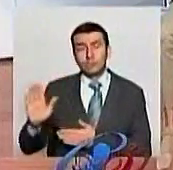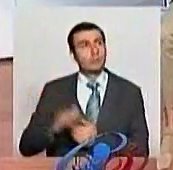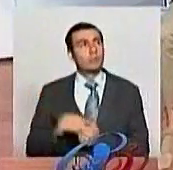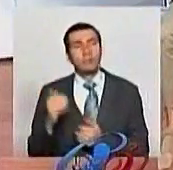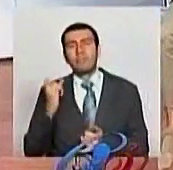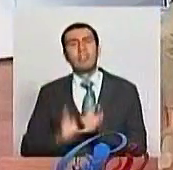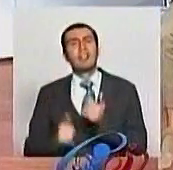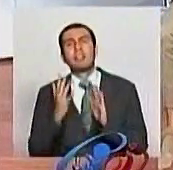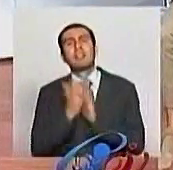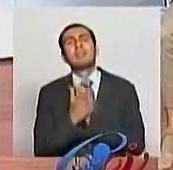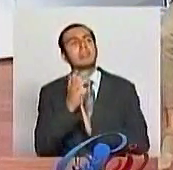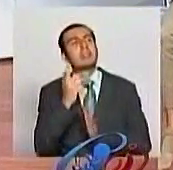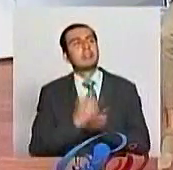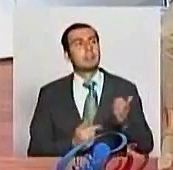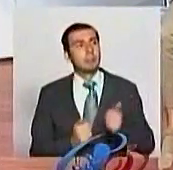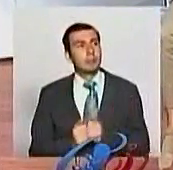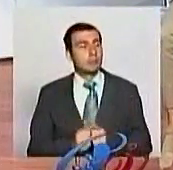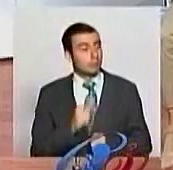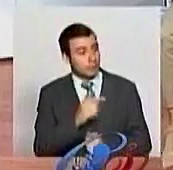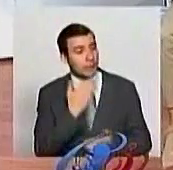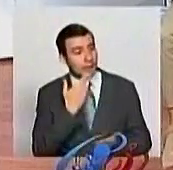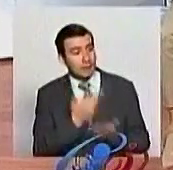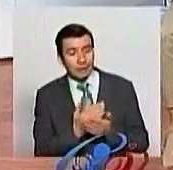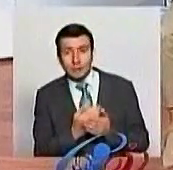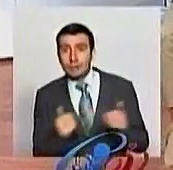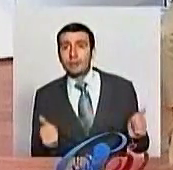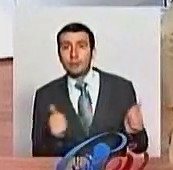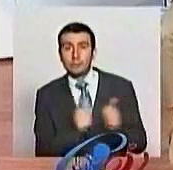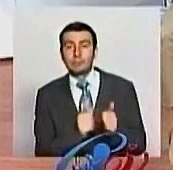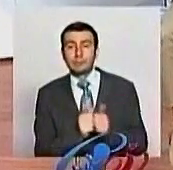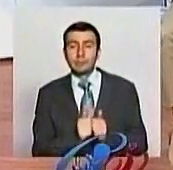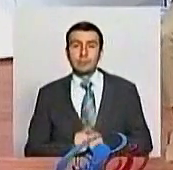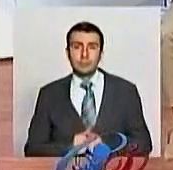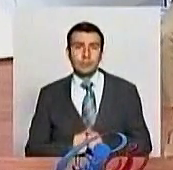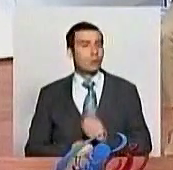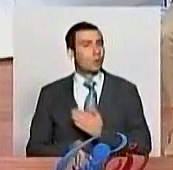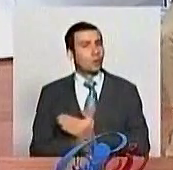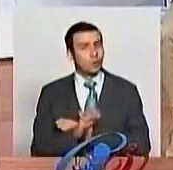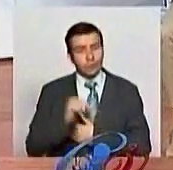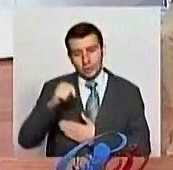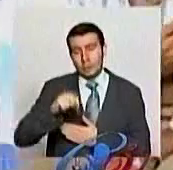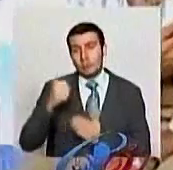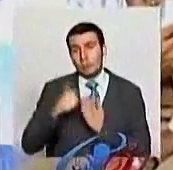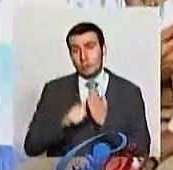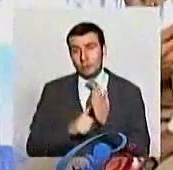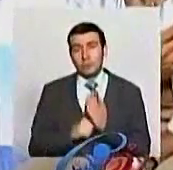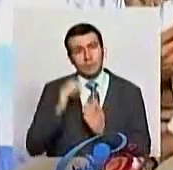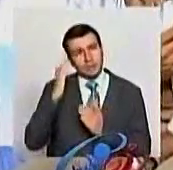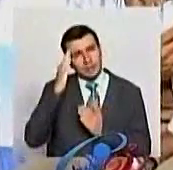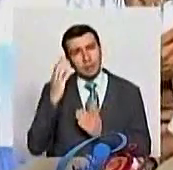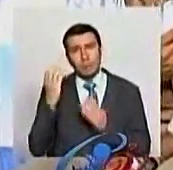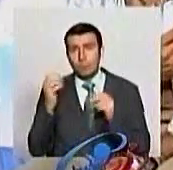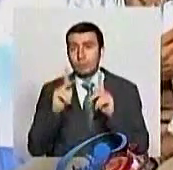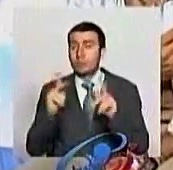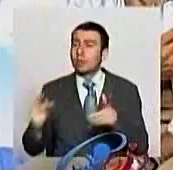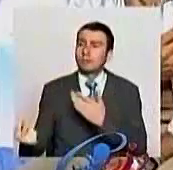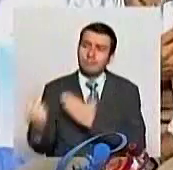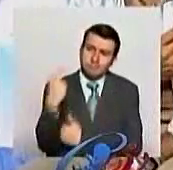final. Bueno, gracias por acompañarnos, por seguir este programa. Yo sé que tienen muchos